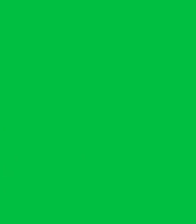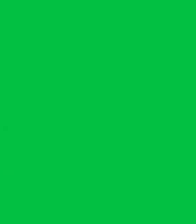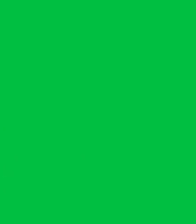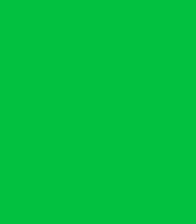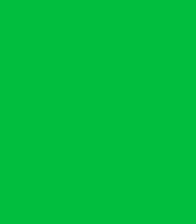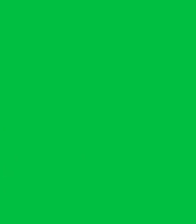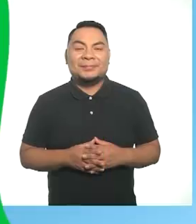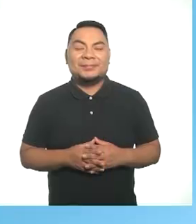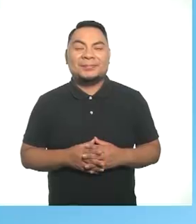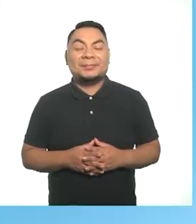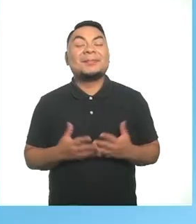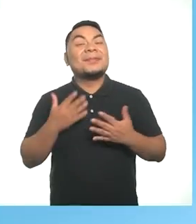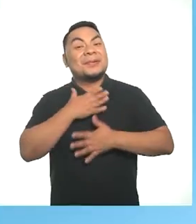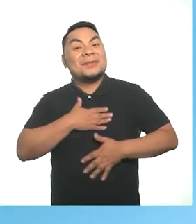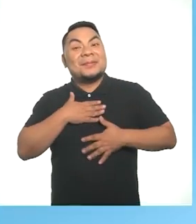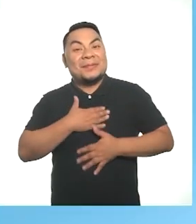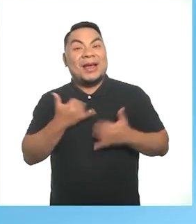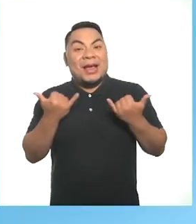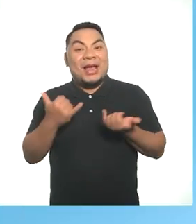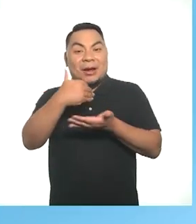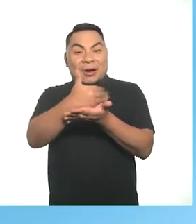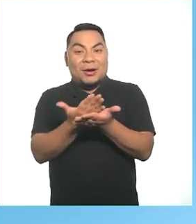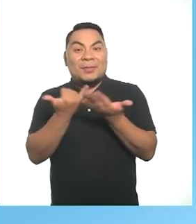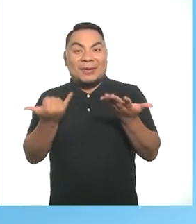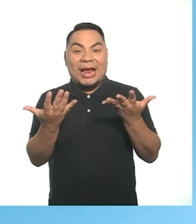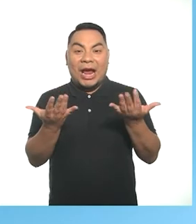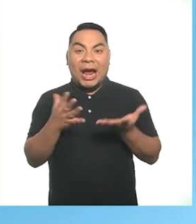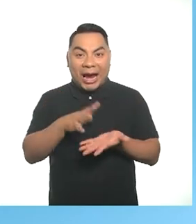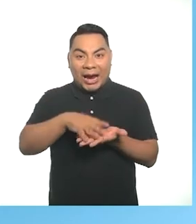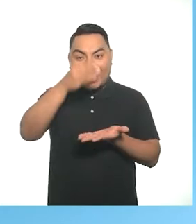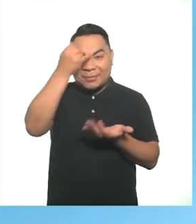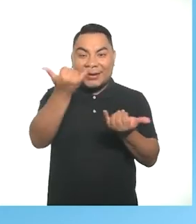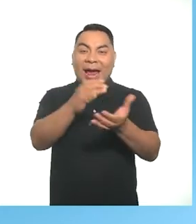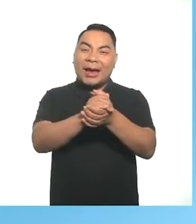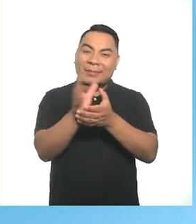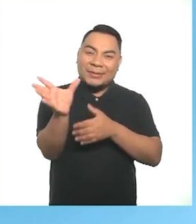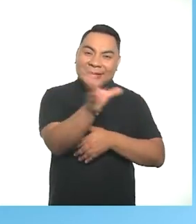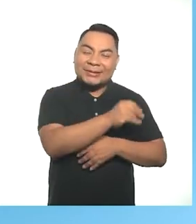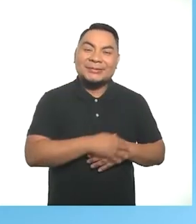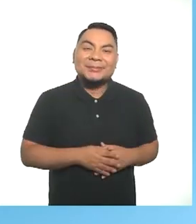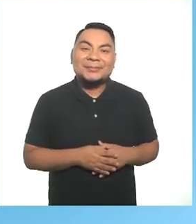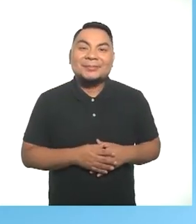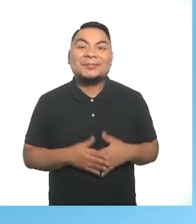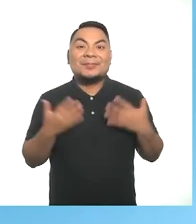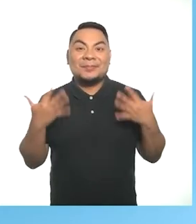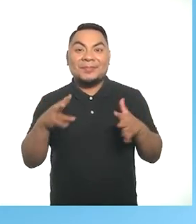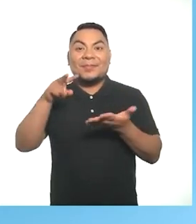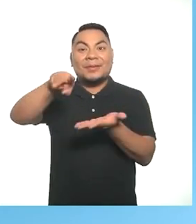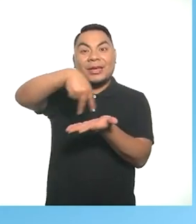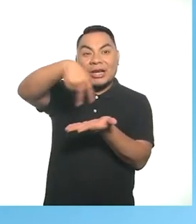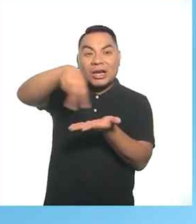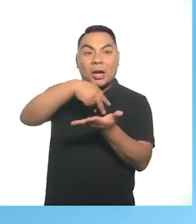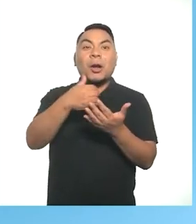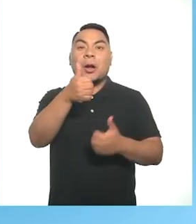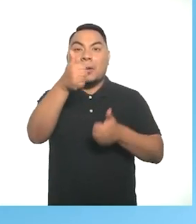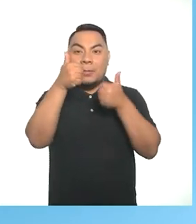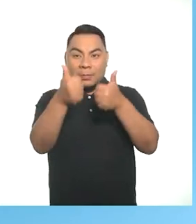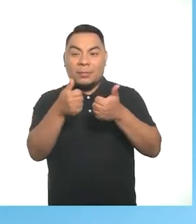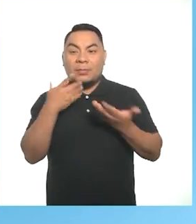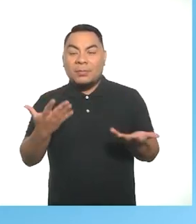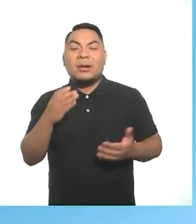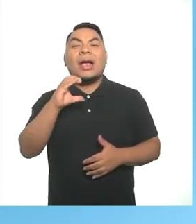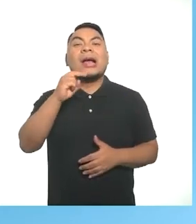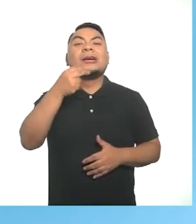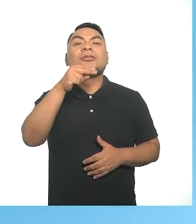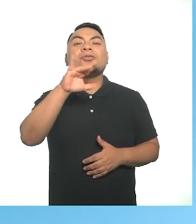www.aprendoencasa.pe. ¡Qué divertido bloque hemos tenido, amigas y amigos! Hemos bailado muy bien